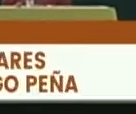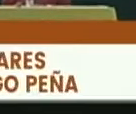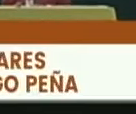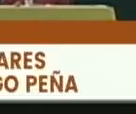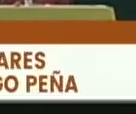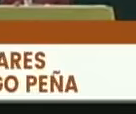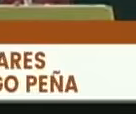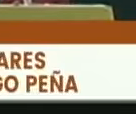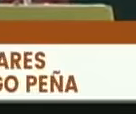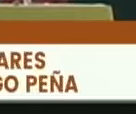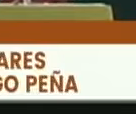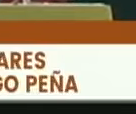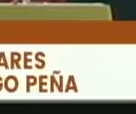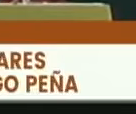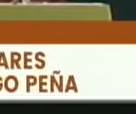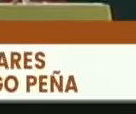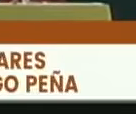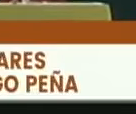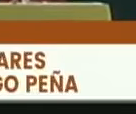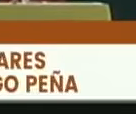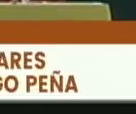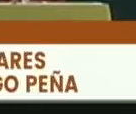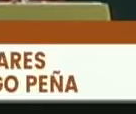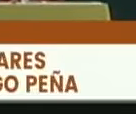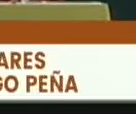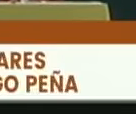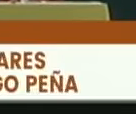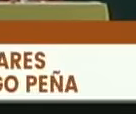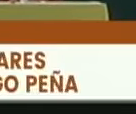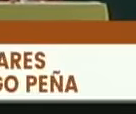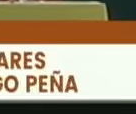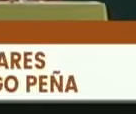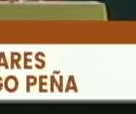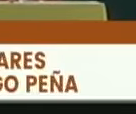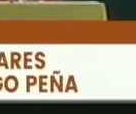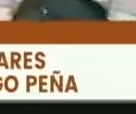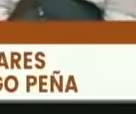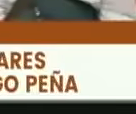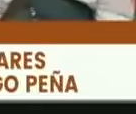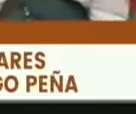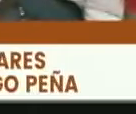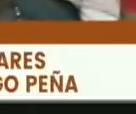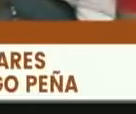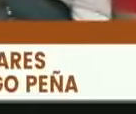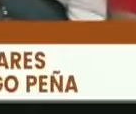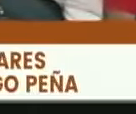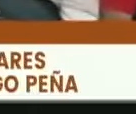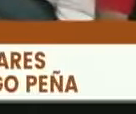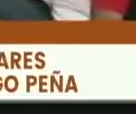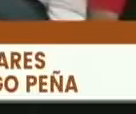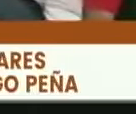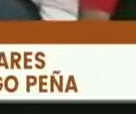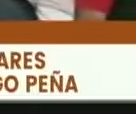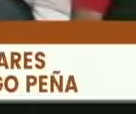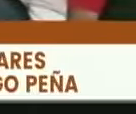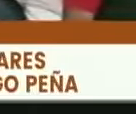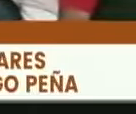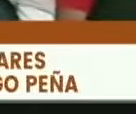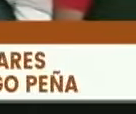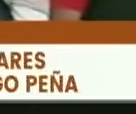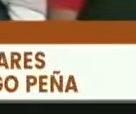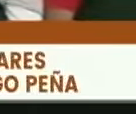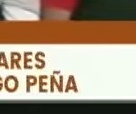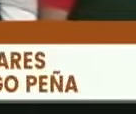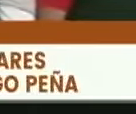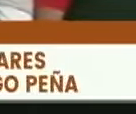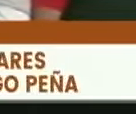resistencia, hoy compartiendo con usted, quiero decirle para finalizar que